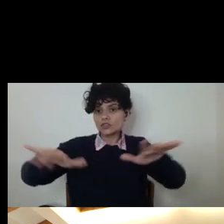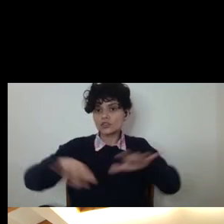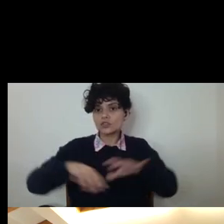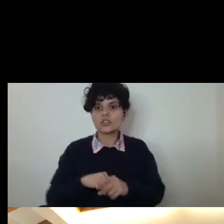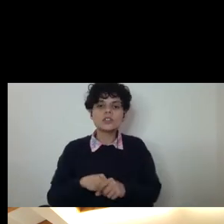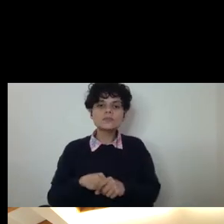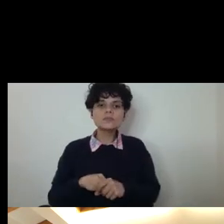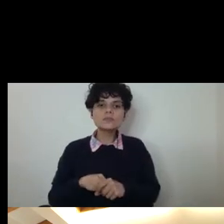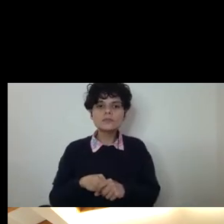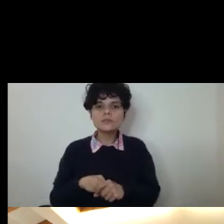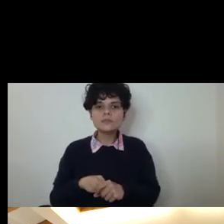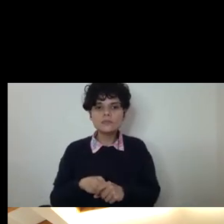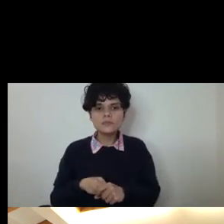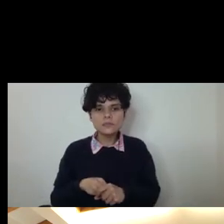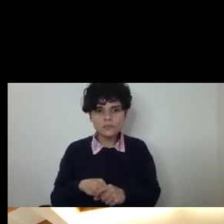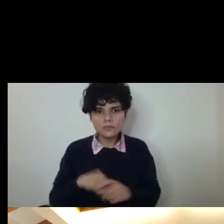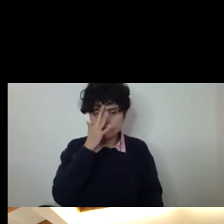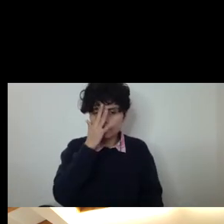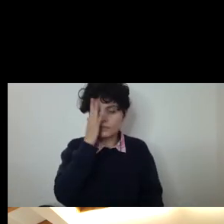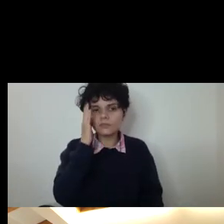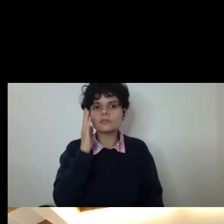transmisión de señales activadas por calcio.